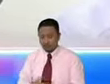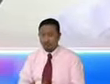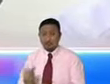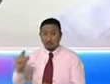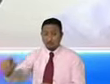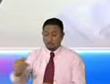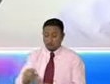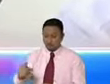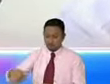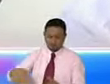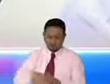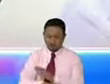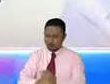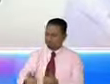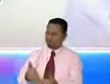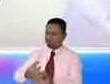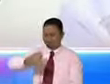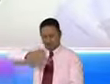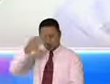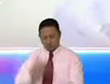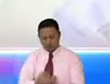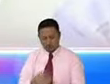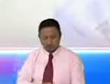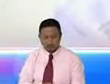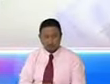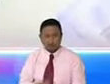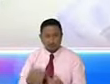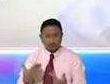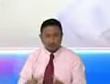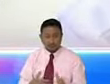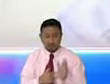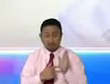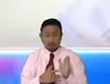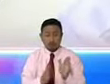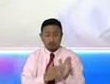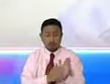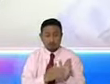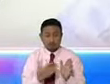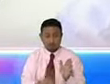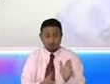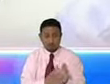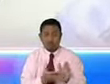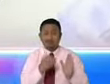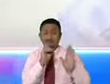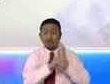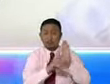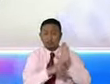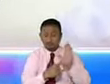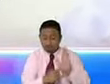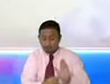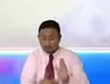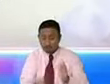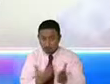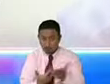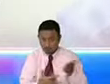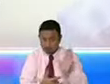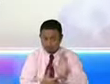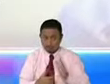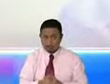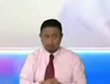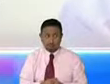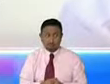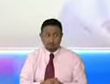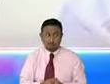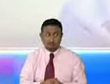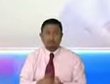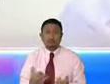un cupo. Y tenemos los depósitos, tenemos absolutamente todo eso determinado, tenemos las evidencias. Entonces, eso